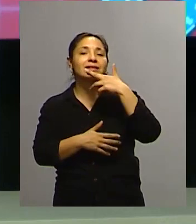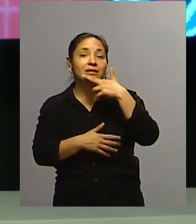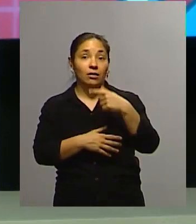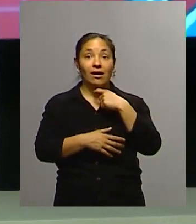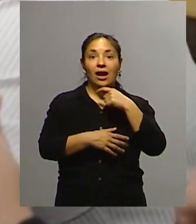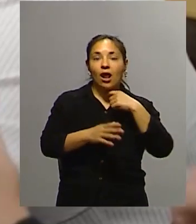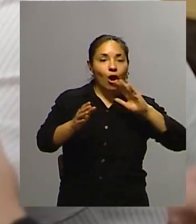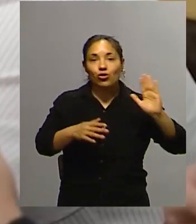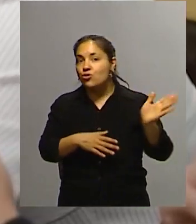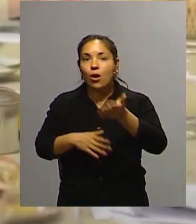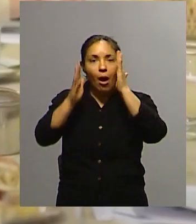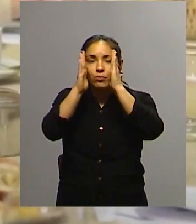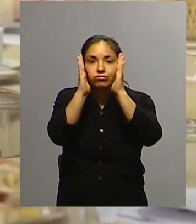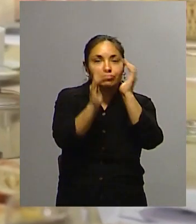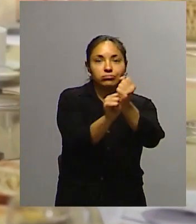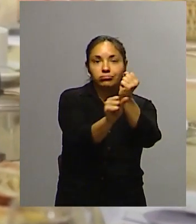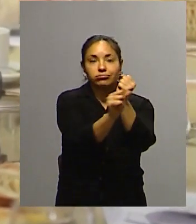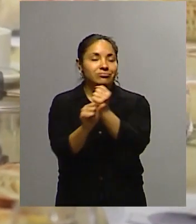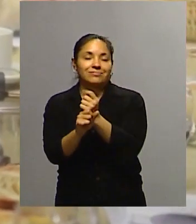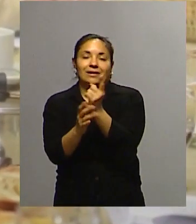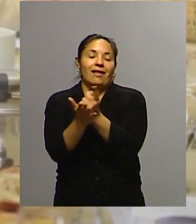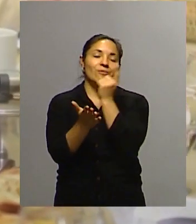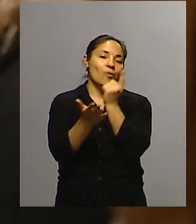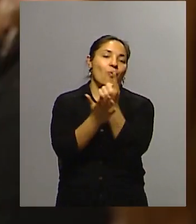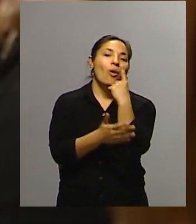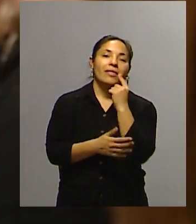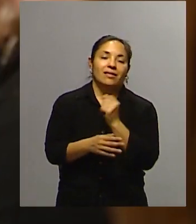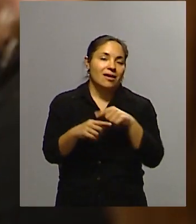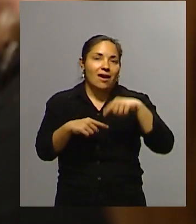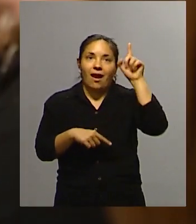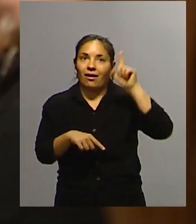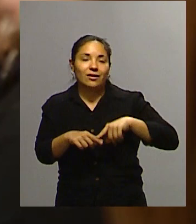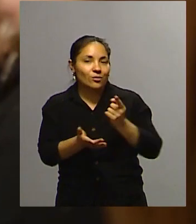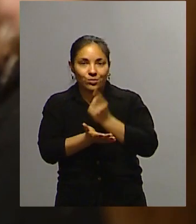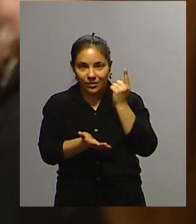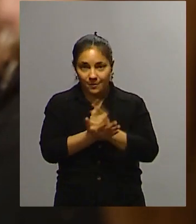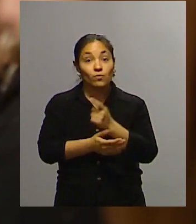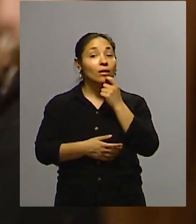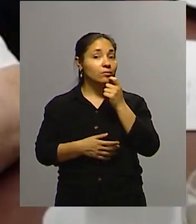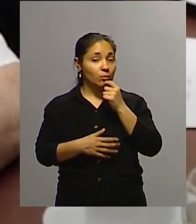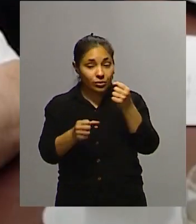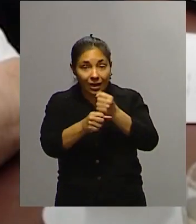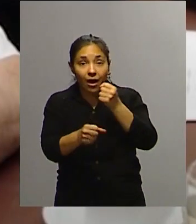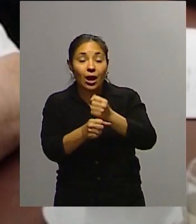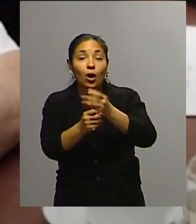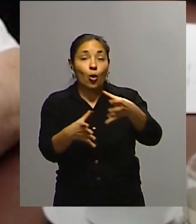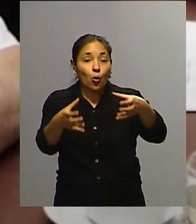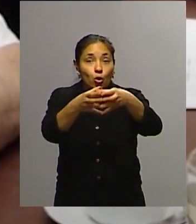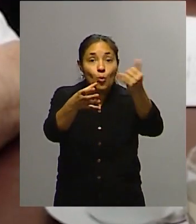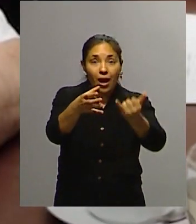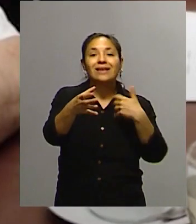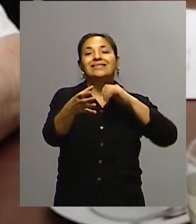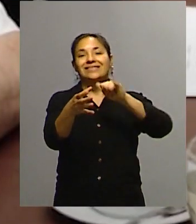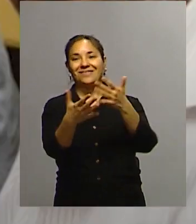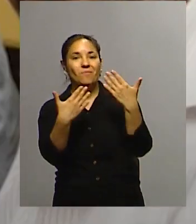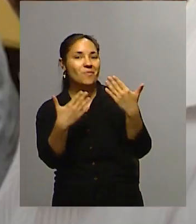todo, obviamente no te alcanzan las horas del día, pero si tenés equipos de trabajo, claramente lo podés hacer, si no, no